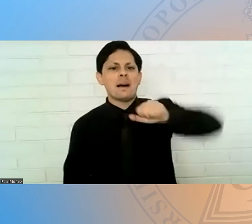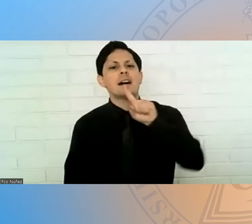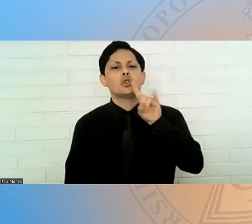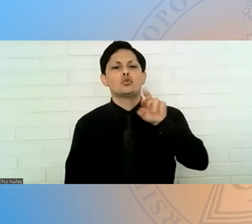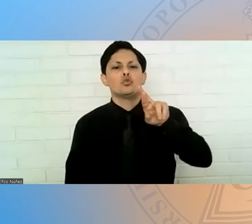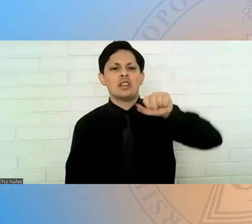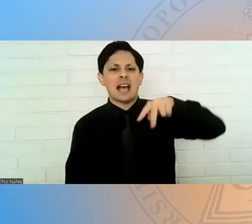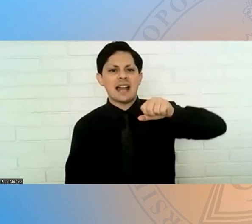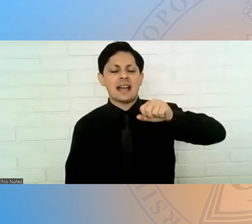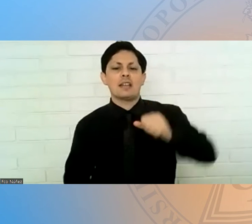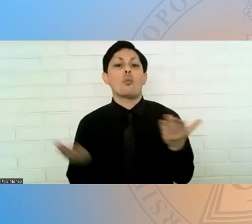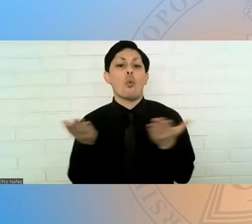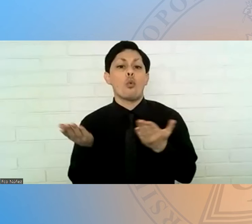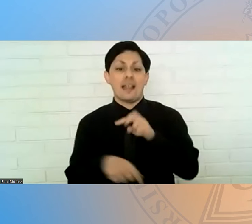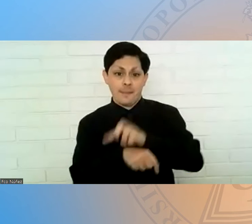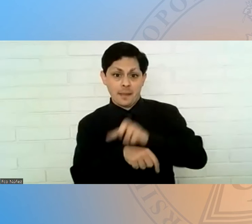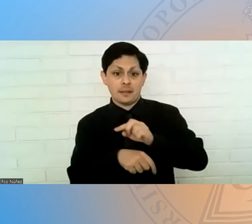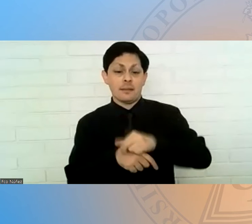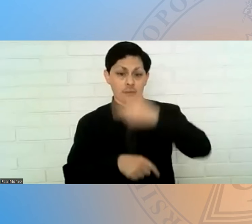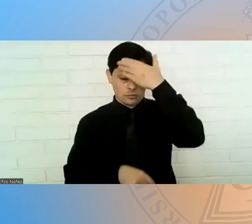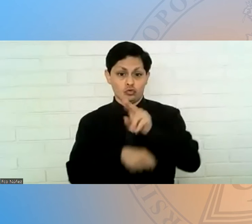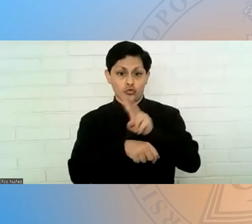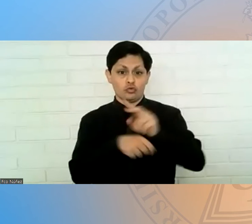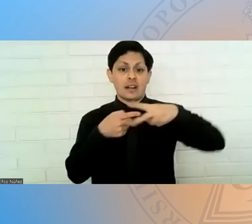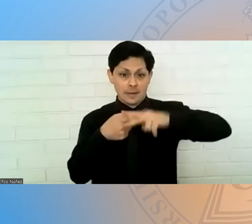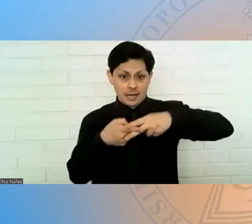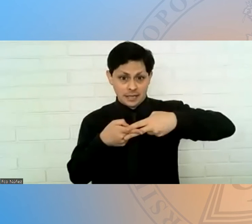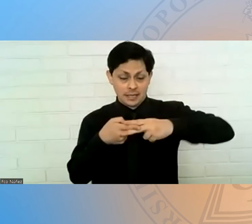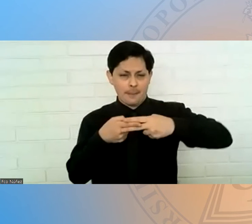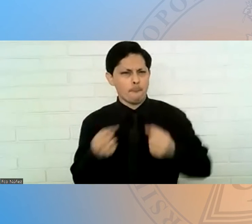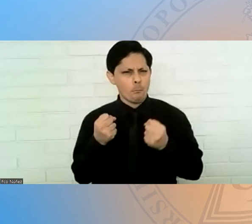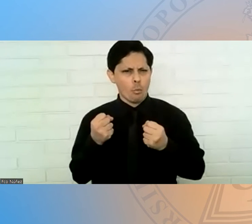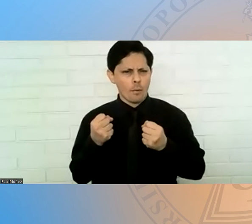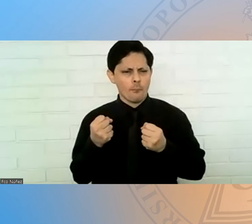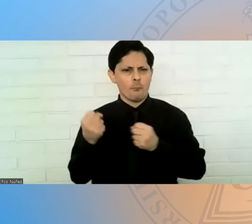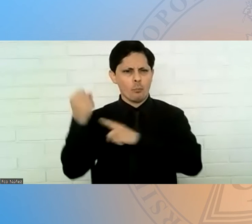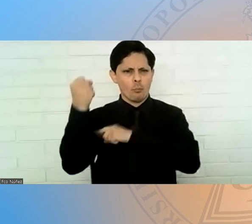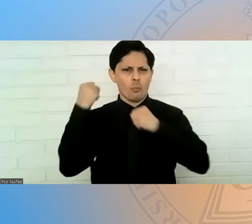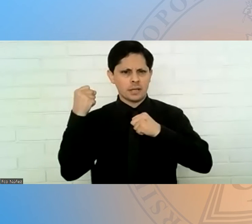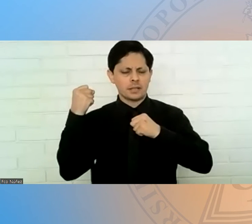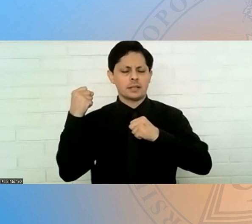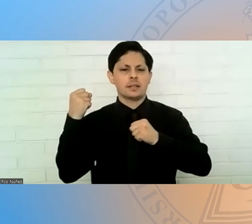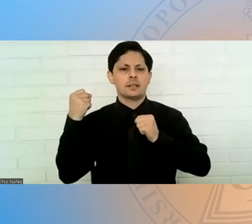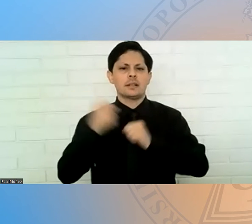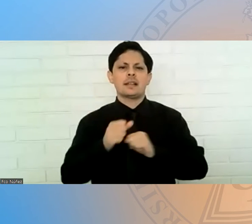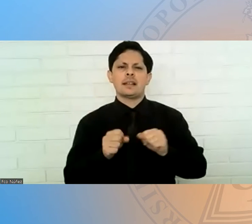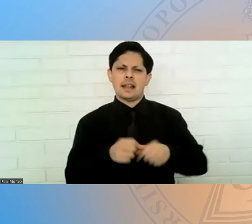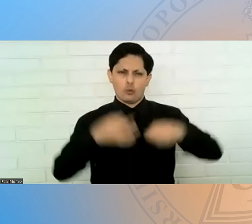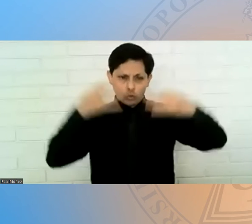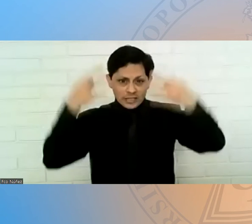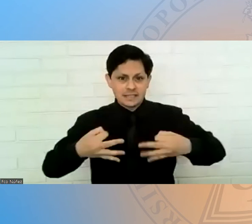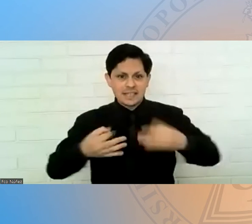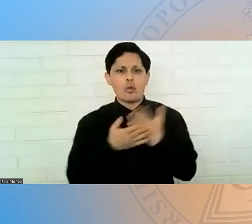muy potente. Cierra su presentación con el desafío de justicia educativa y sobre todo